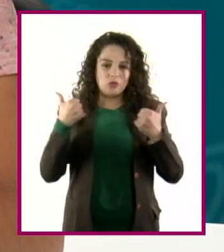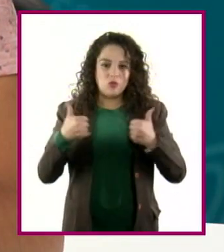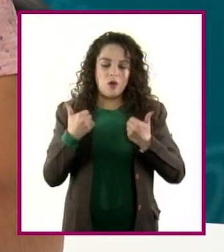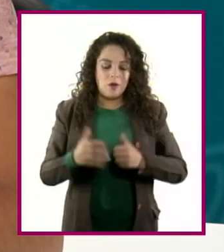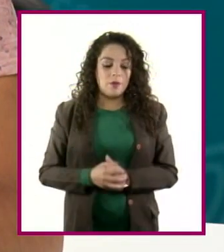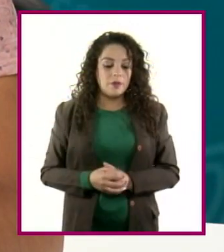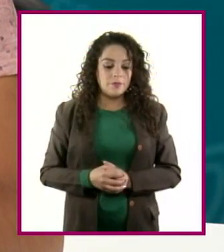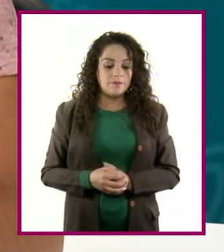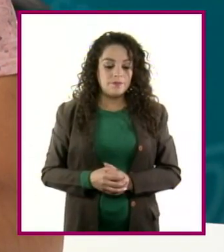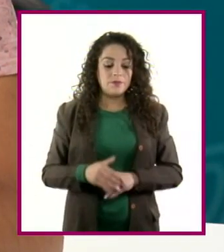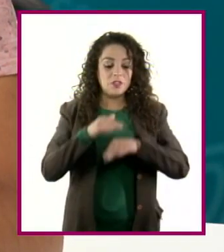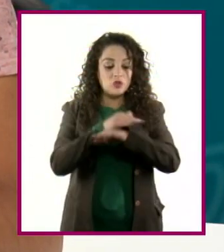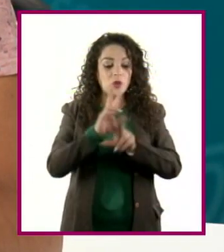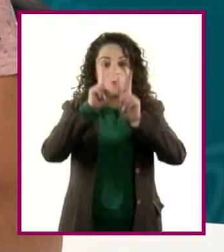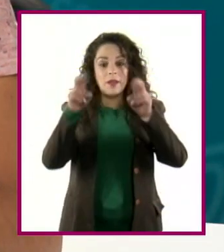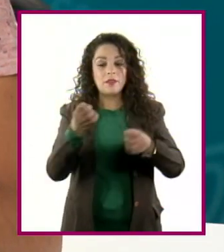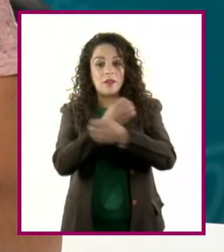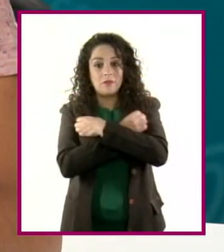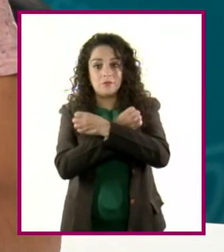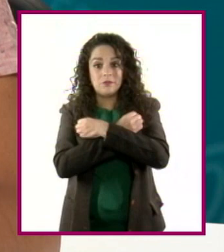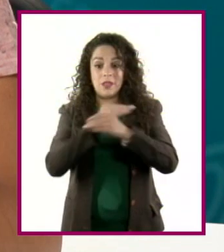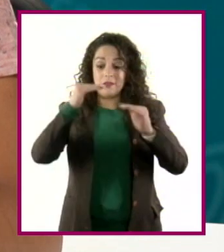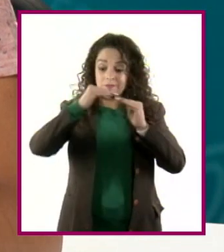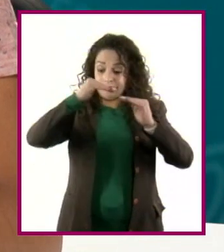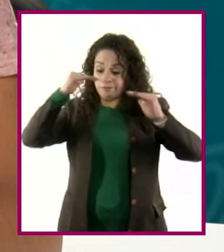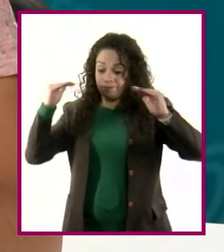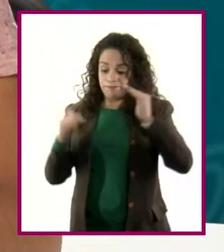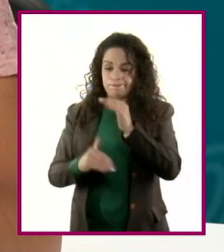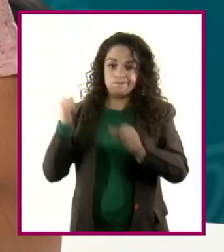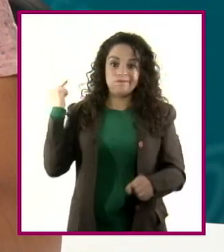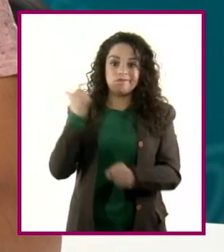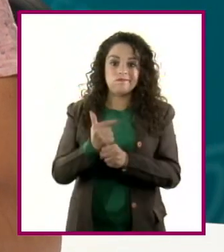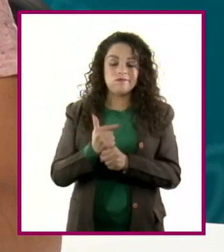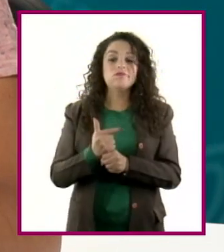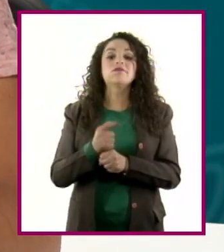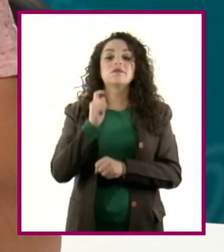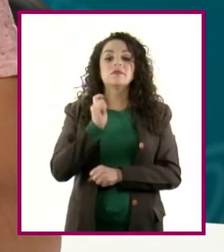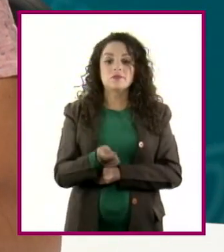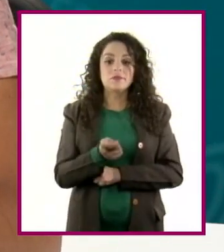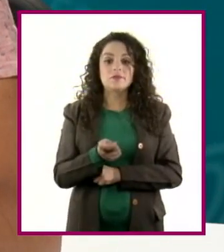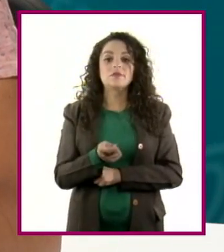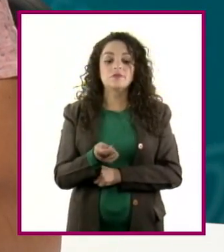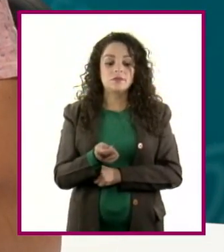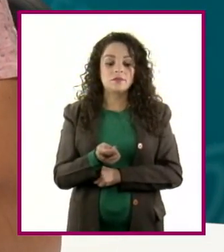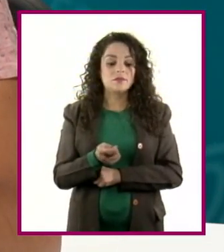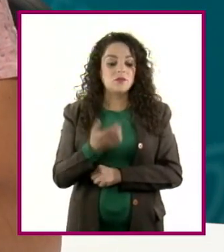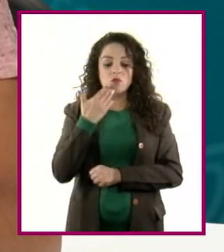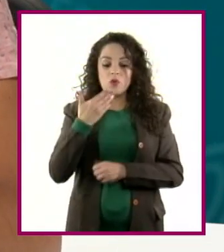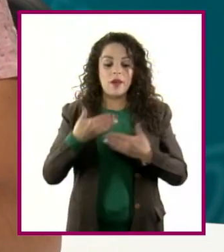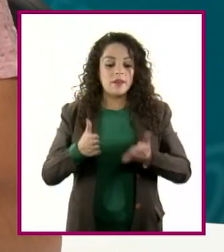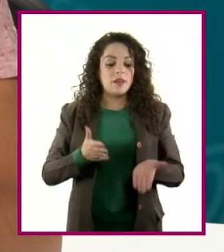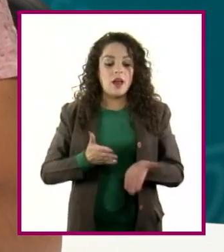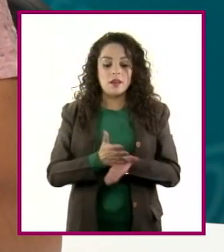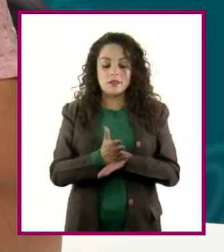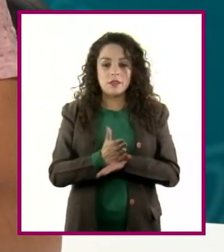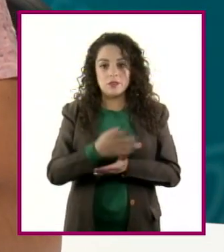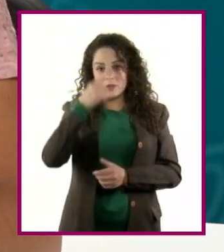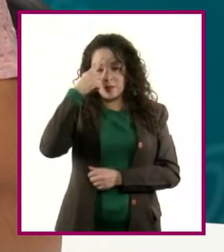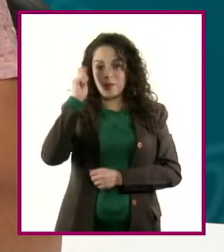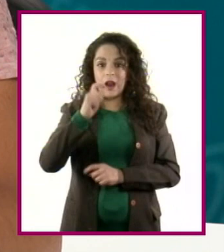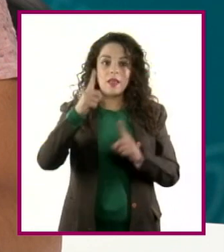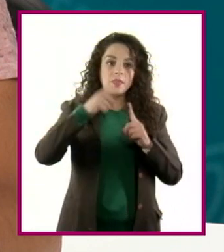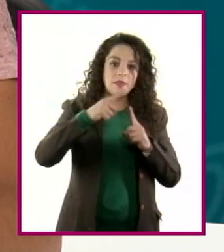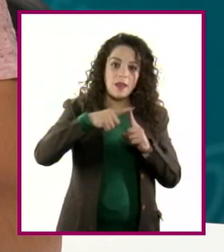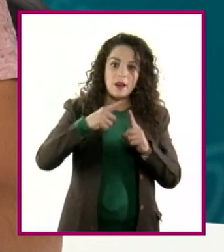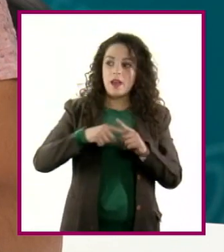caso de la dimensión educativa, las inequidades más notables se identificaron con respecto a la capacidad para poder acceder y completar sus tareas y